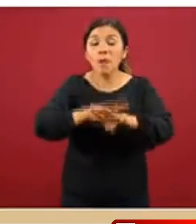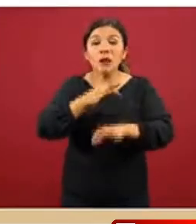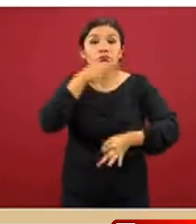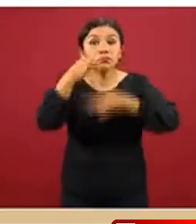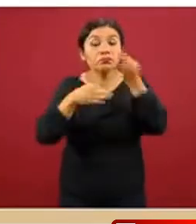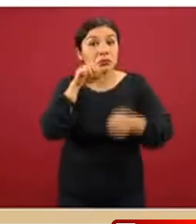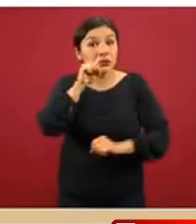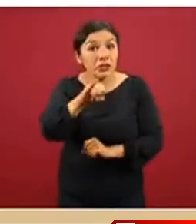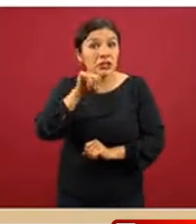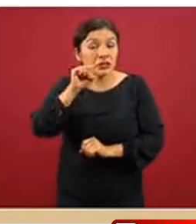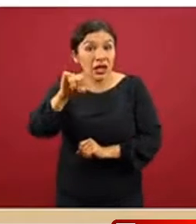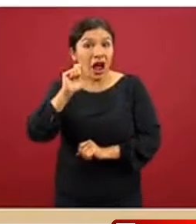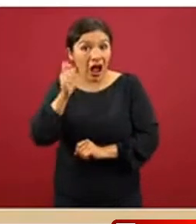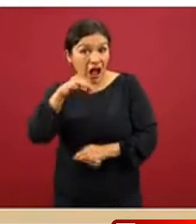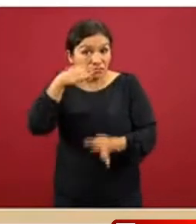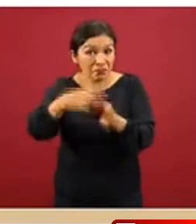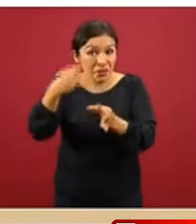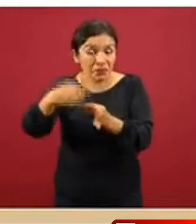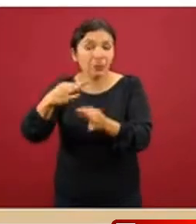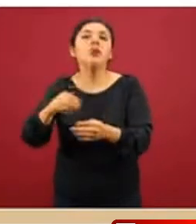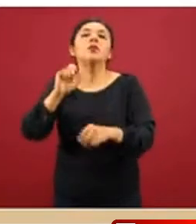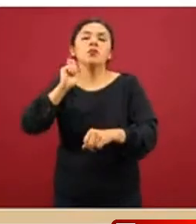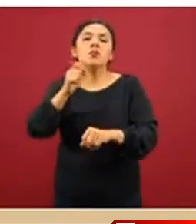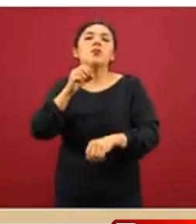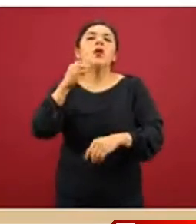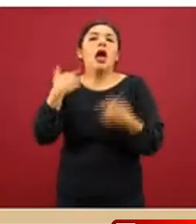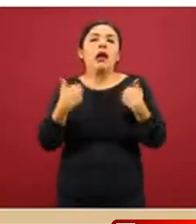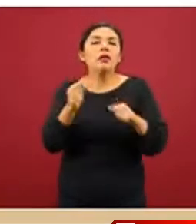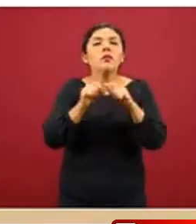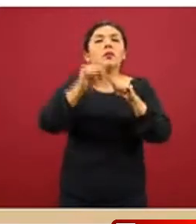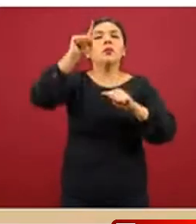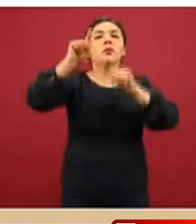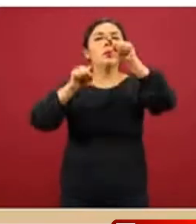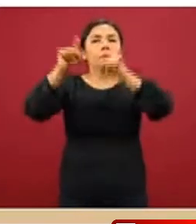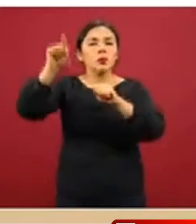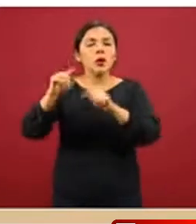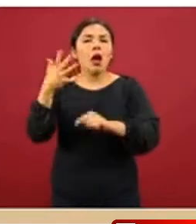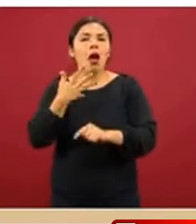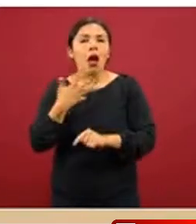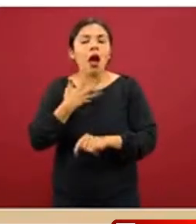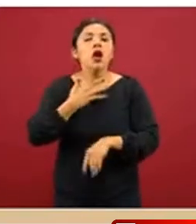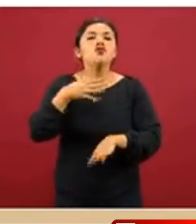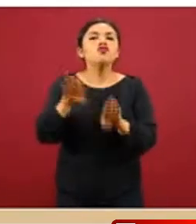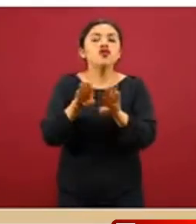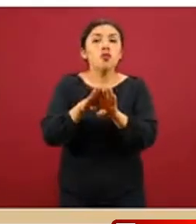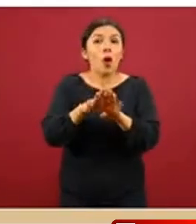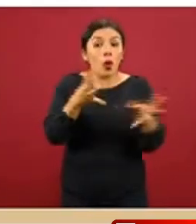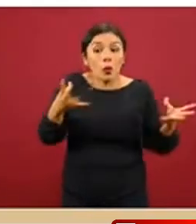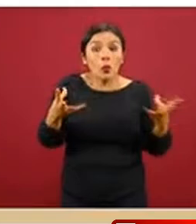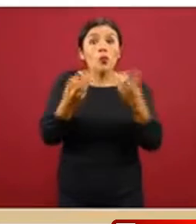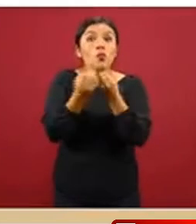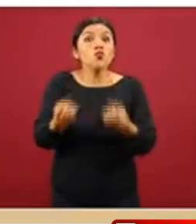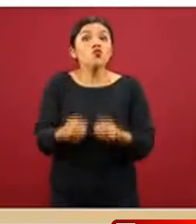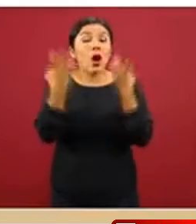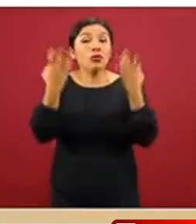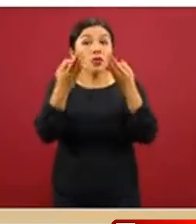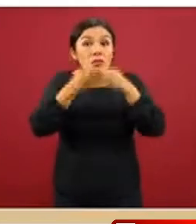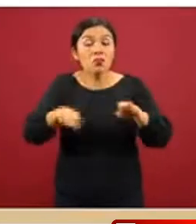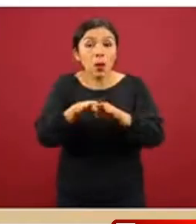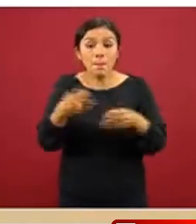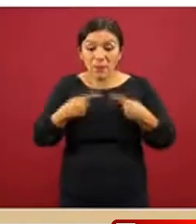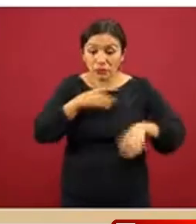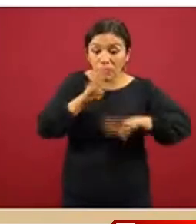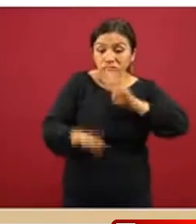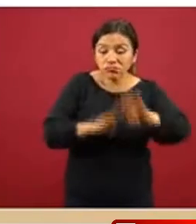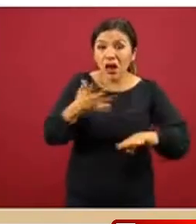confirmando vamos obteniendo esta estadística. Ya no tenemos un acúmulo importante o de funciones que en su